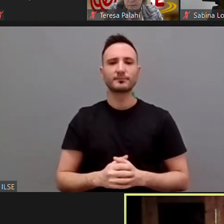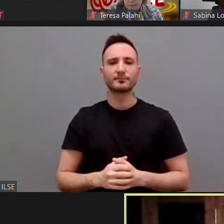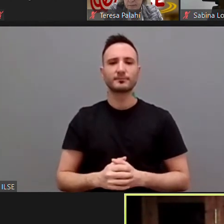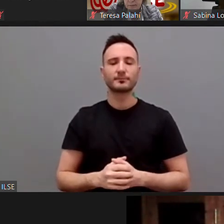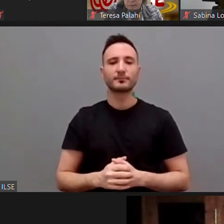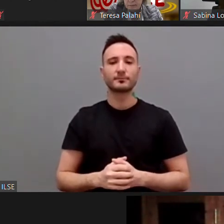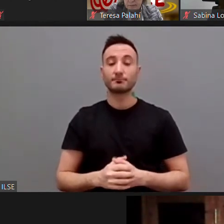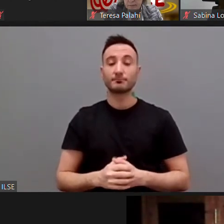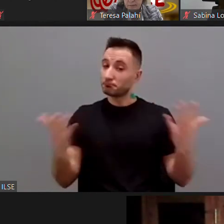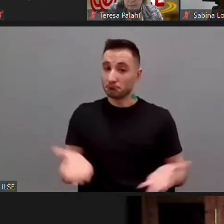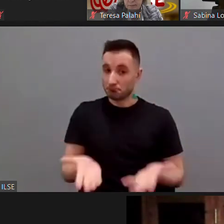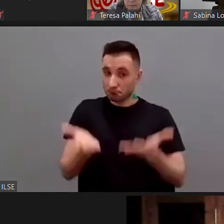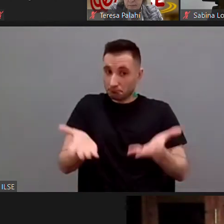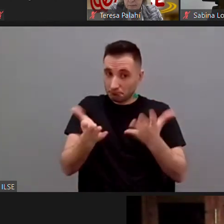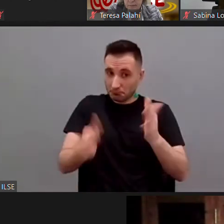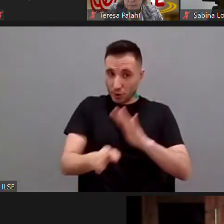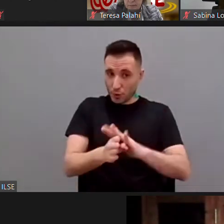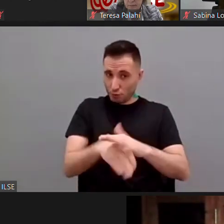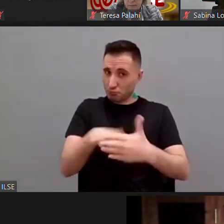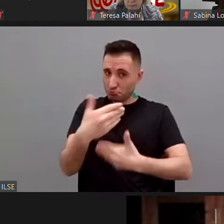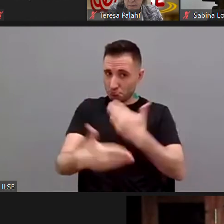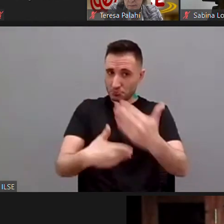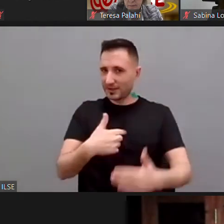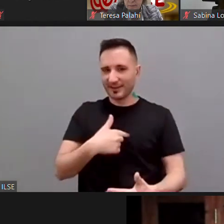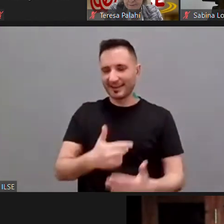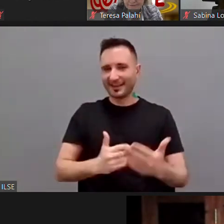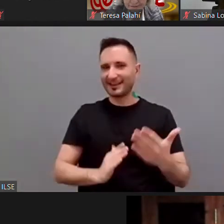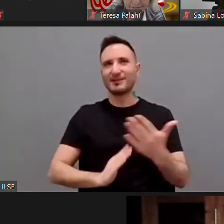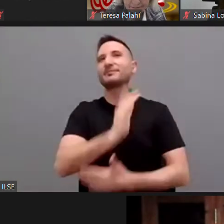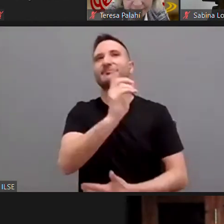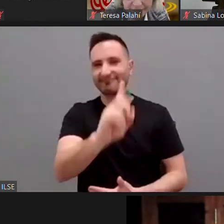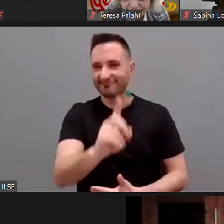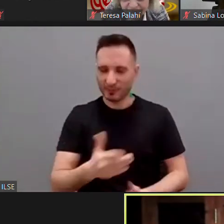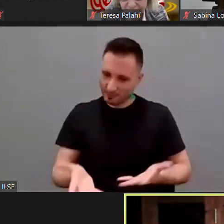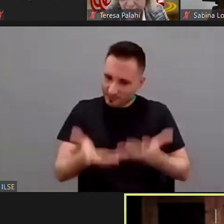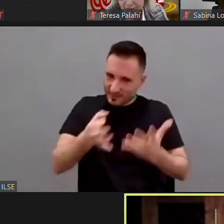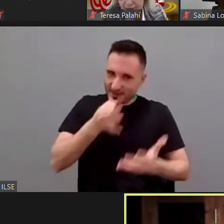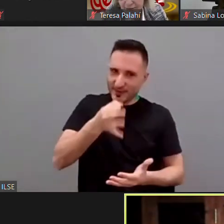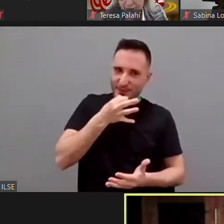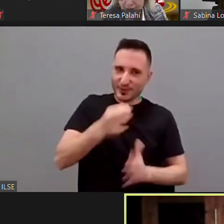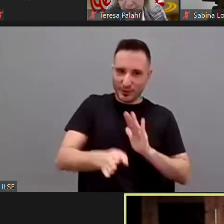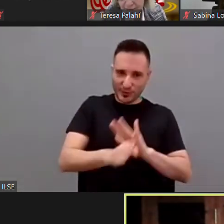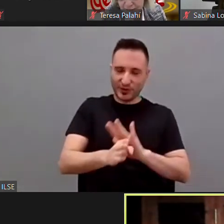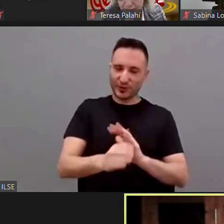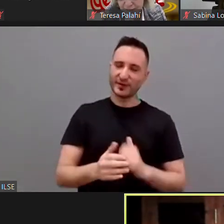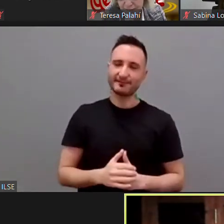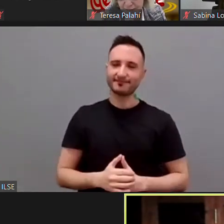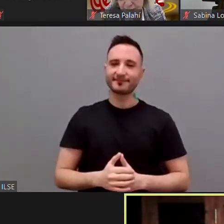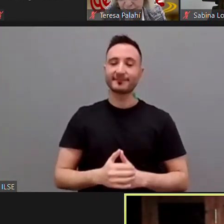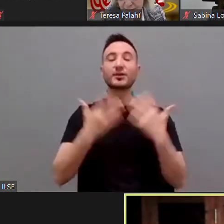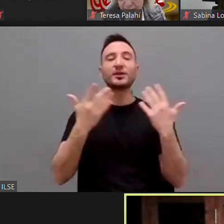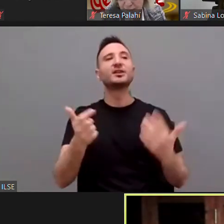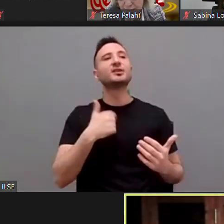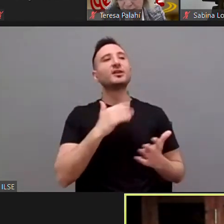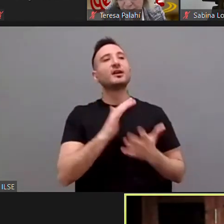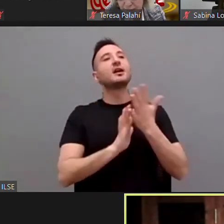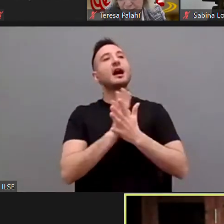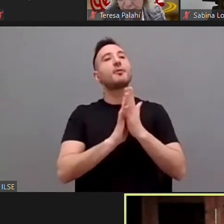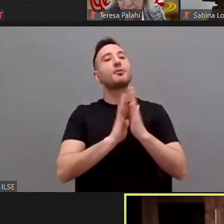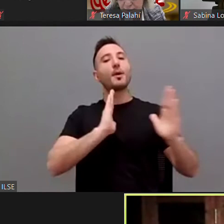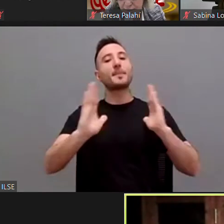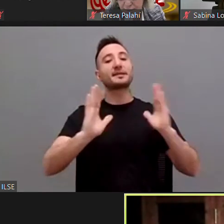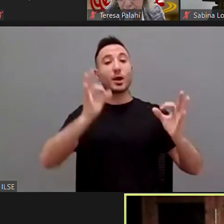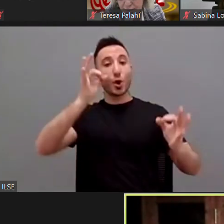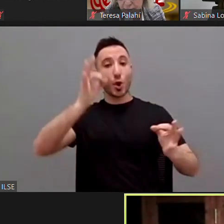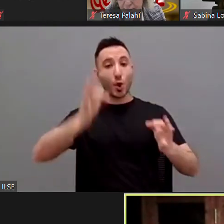Pues adelante, Ismael, no te cortes. Bueno, pues voy a hacer esta parte, la parte jurídica de la